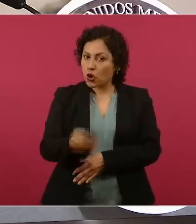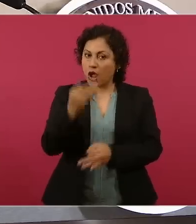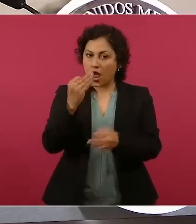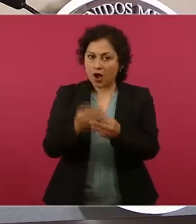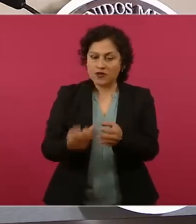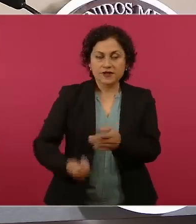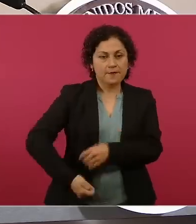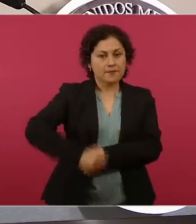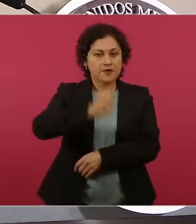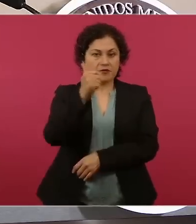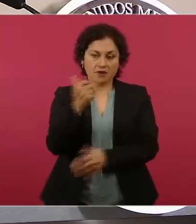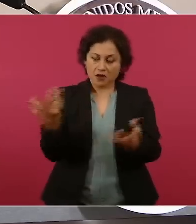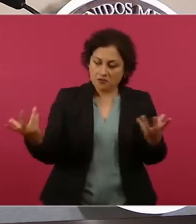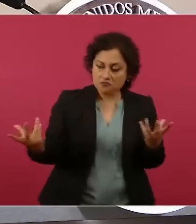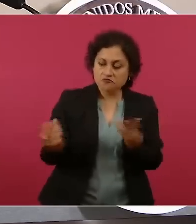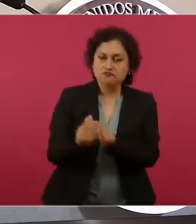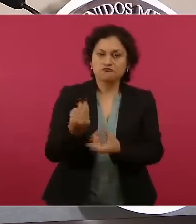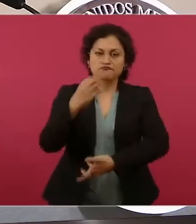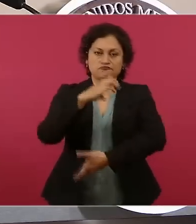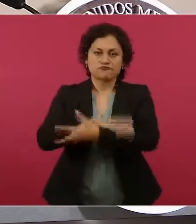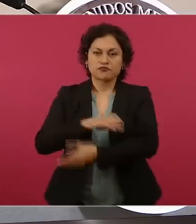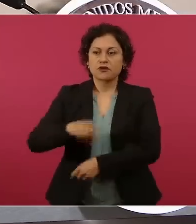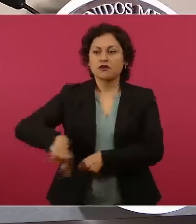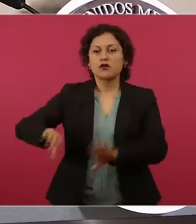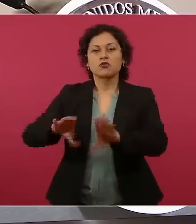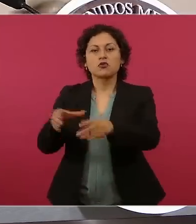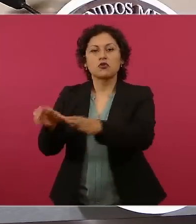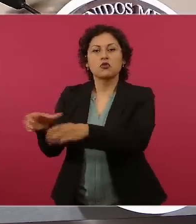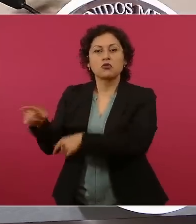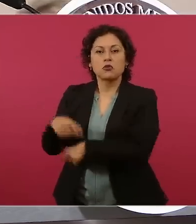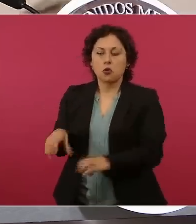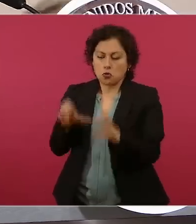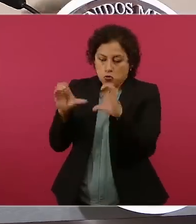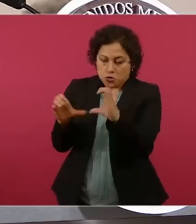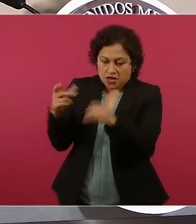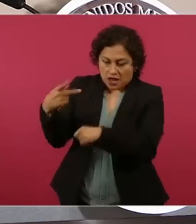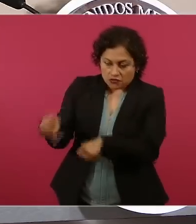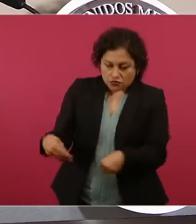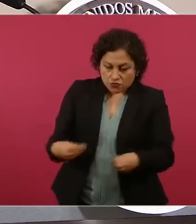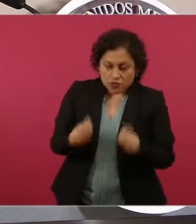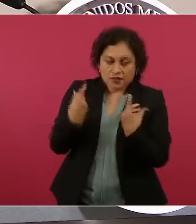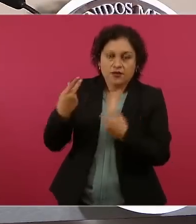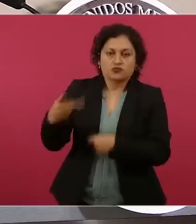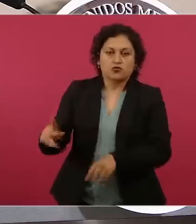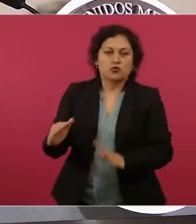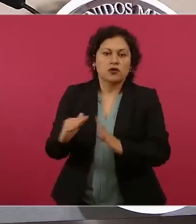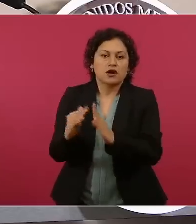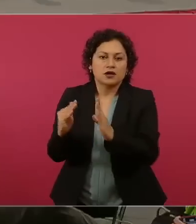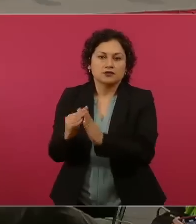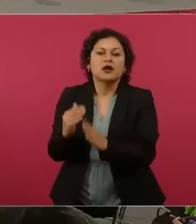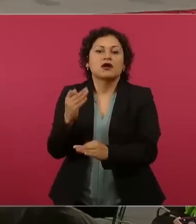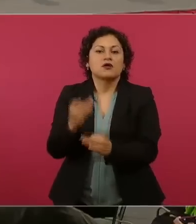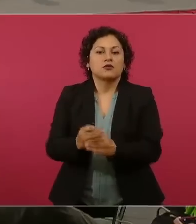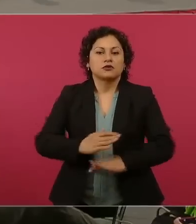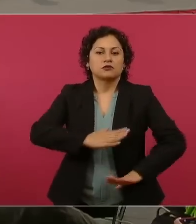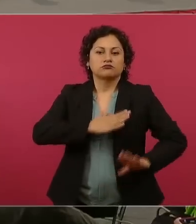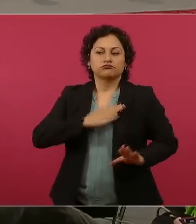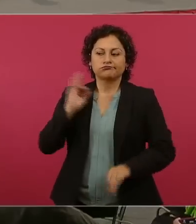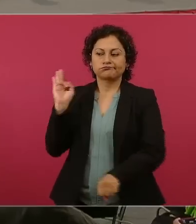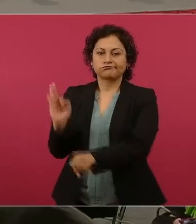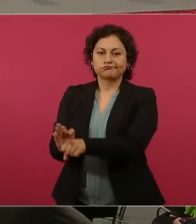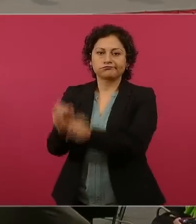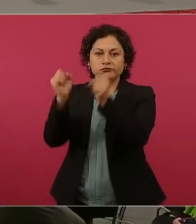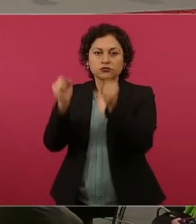verdad, garantizando que los pueblos no serán inundados y cuyo objetivo principal será la seguridad. Es cuanto. Vamos a ver un